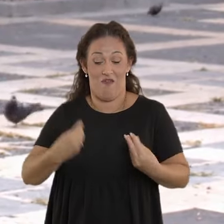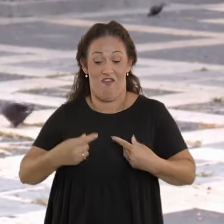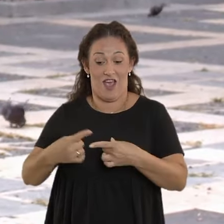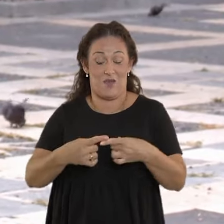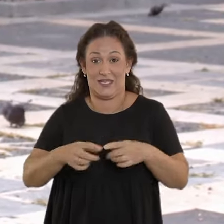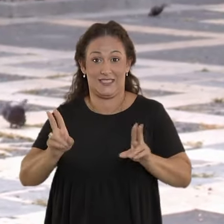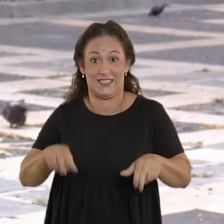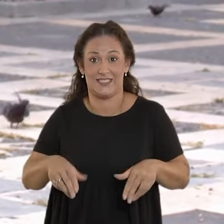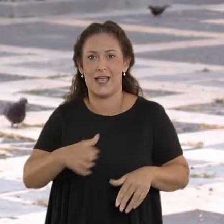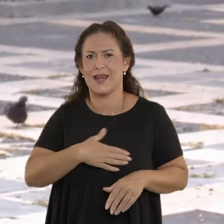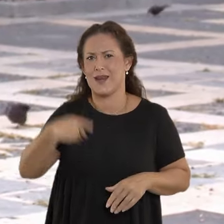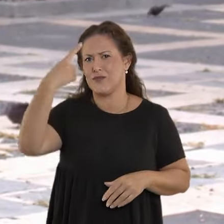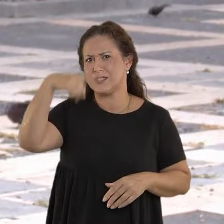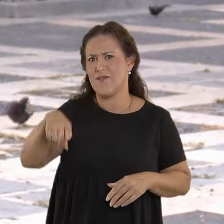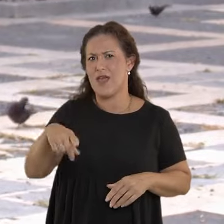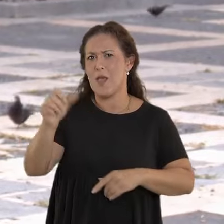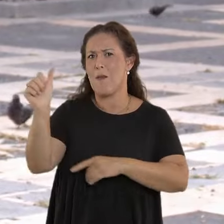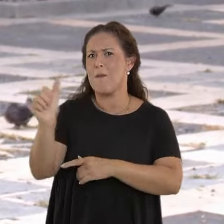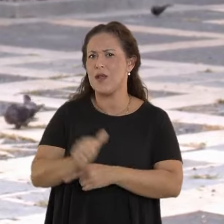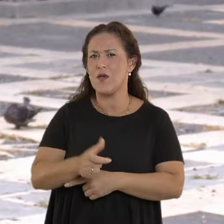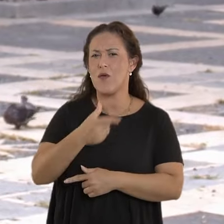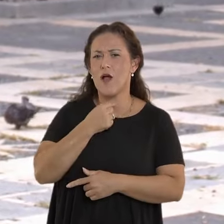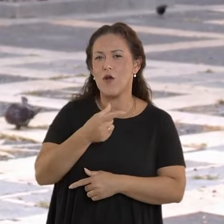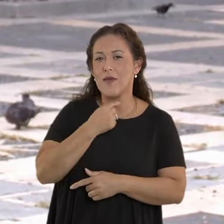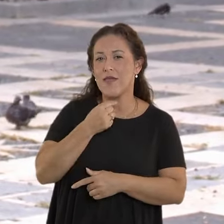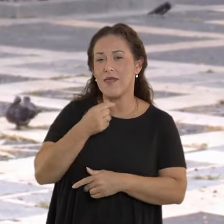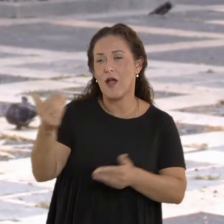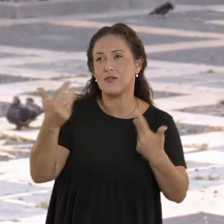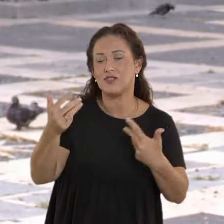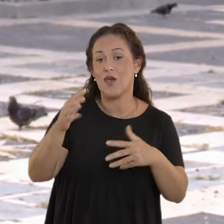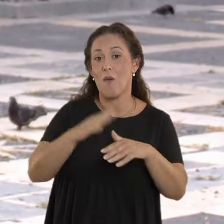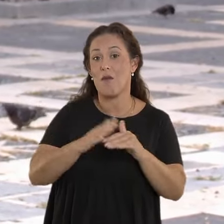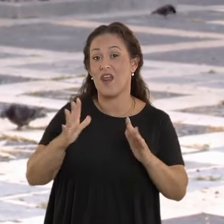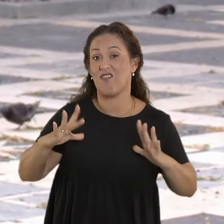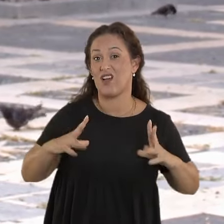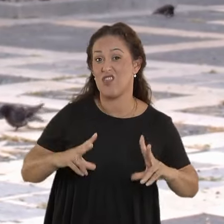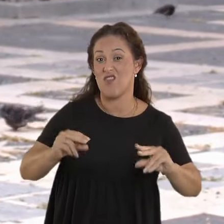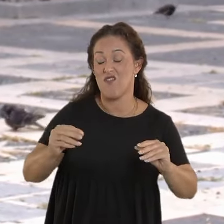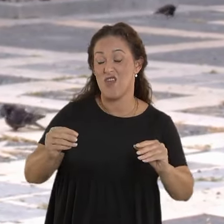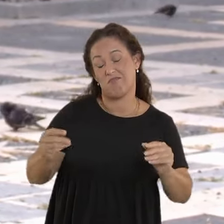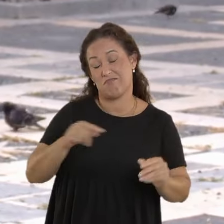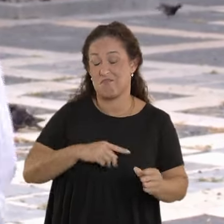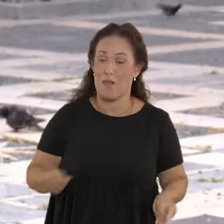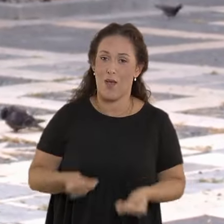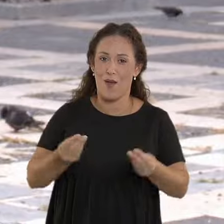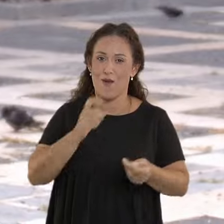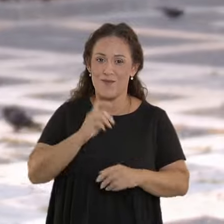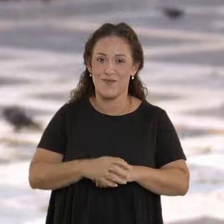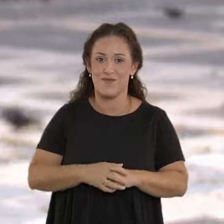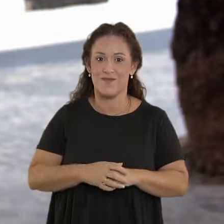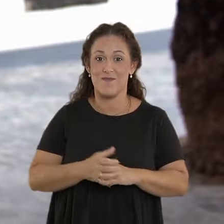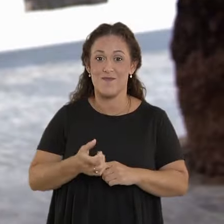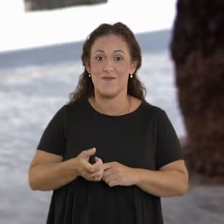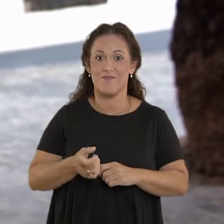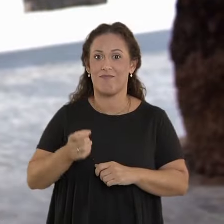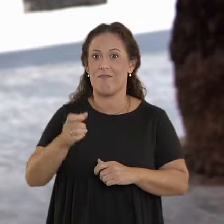Compartir es Vivir, querríamos saber qué película de comedia nos recomendarían para sobrellevar el final de las vacaciones. Yo,